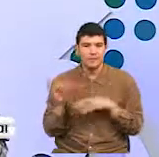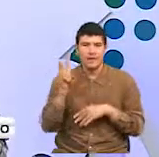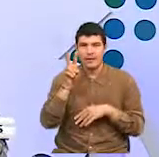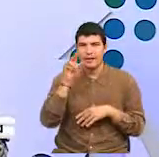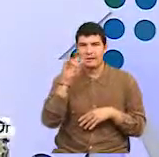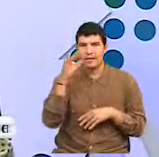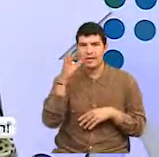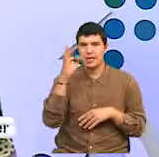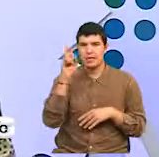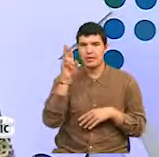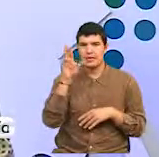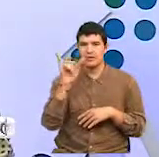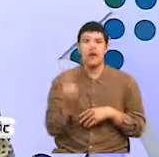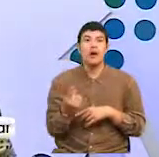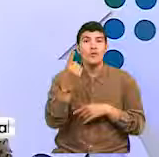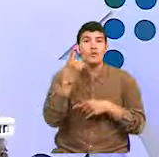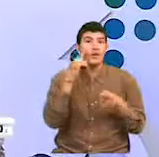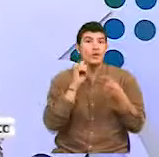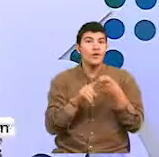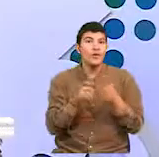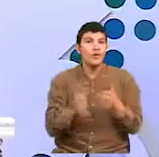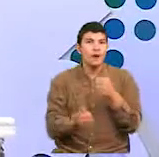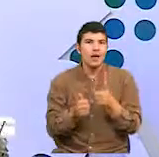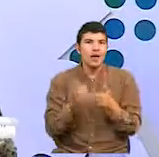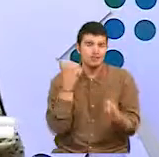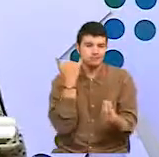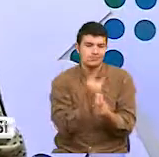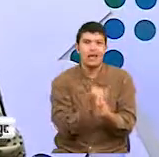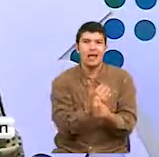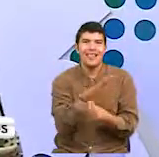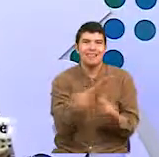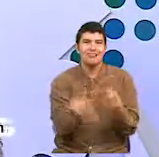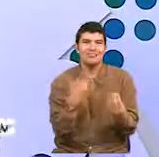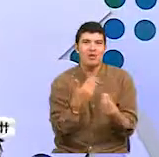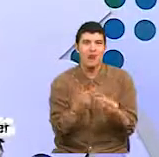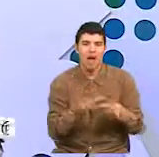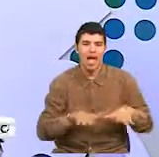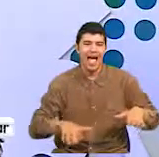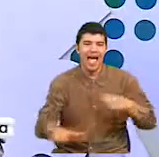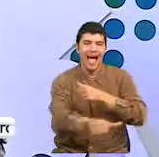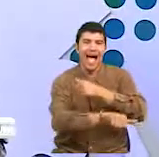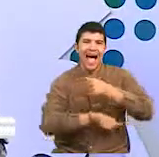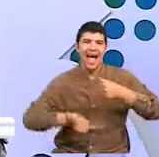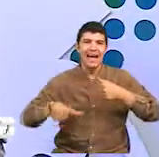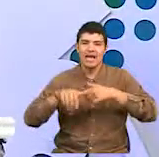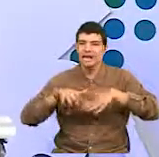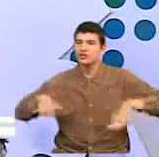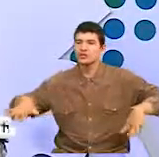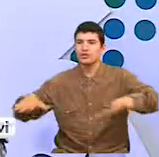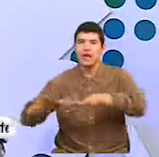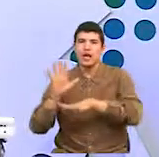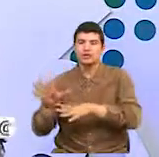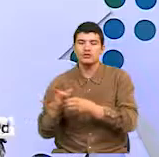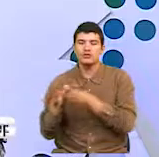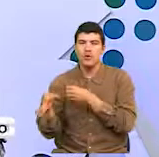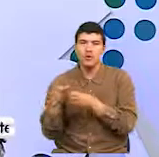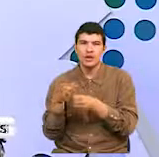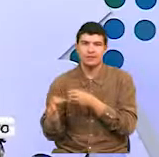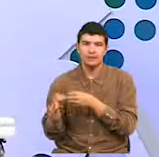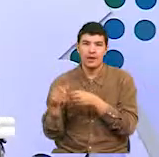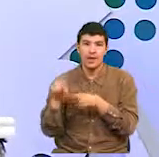Victoria lo único que quiere es consolidar aquellas áreas o aquellas zonas, municipios